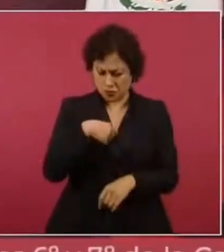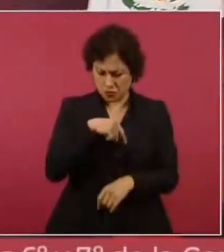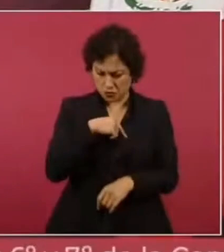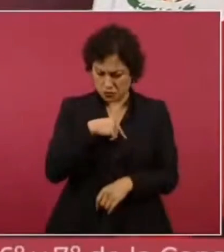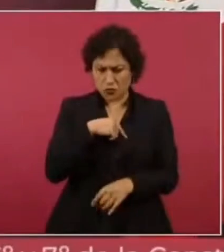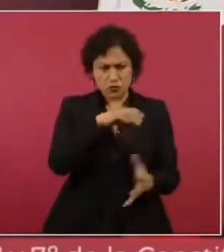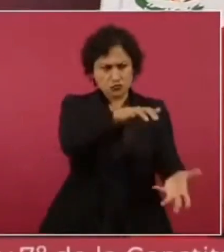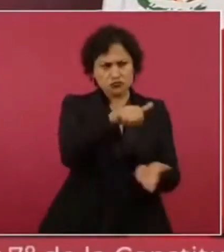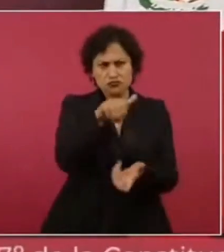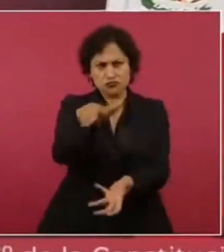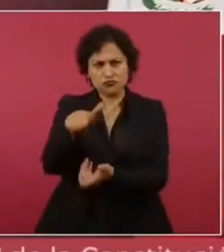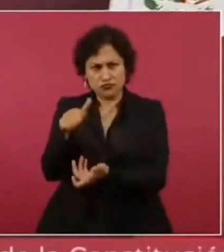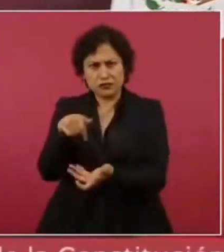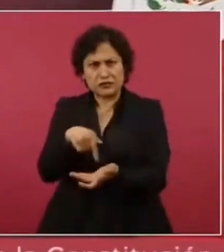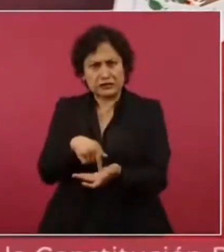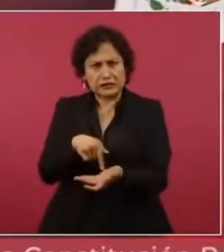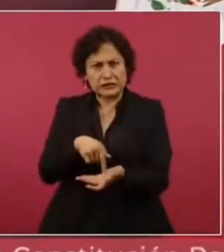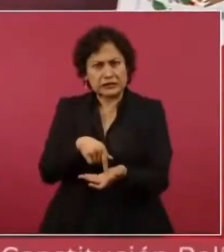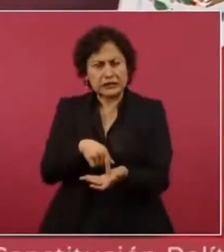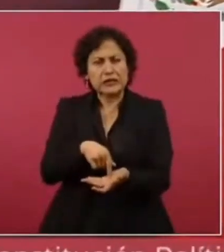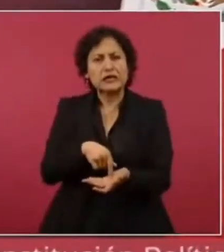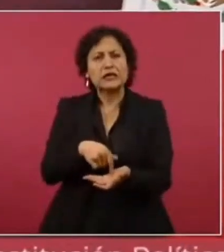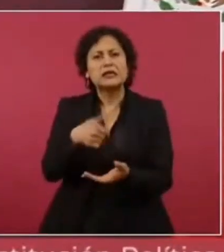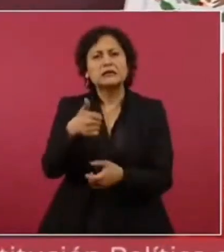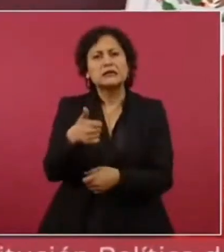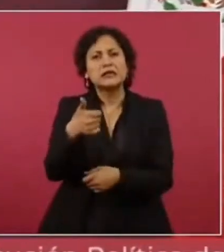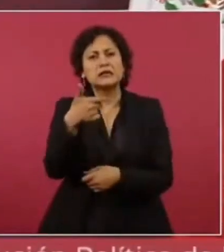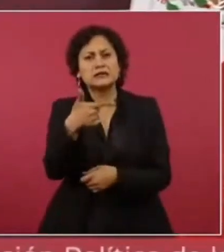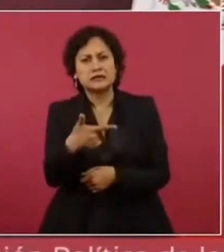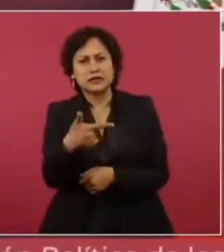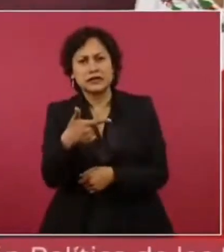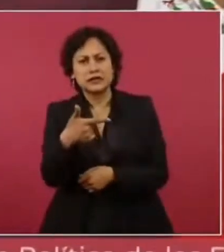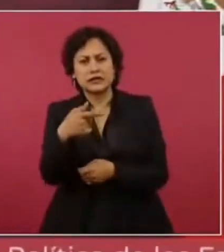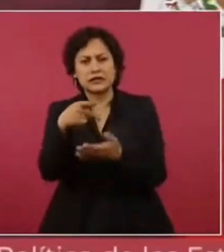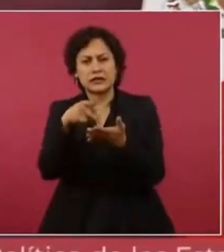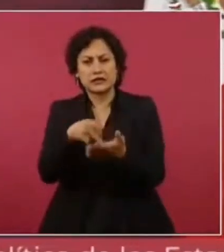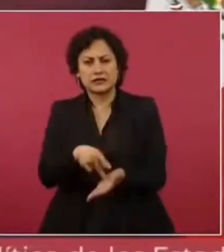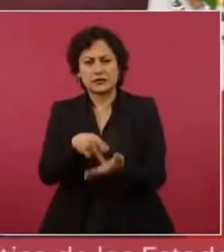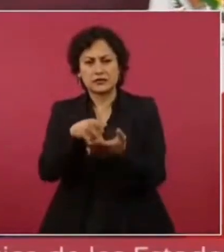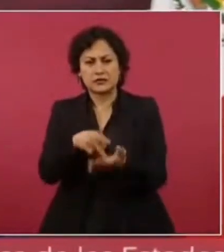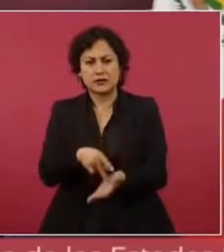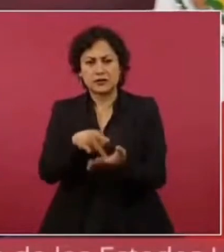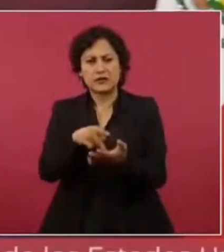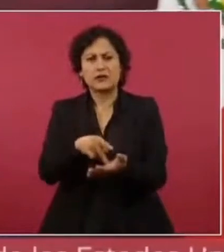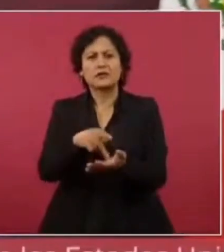toneladas de fentanil decomisados